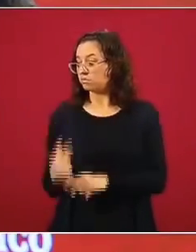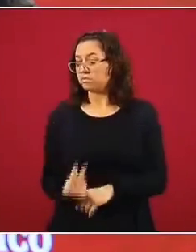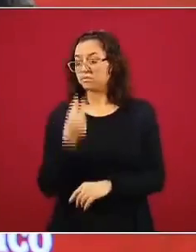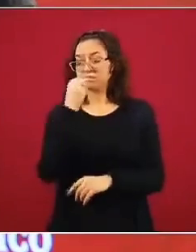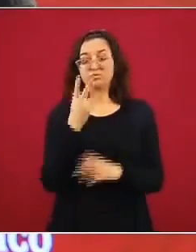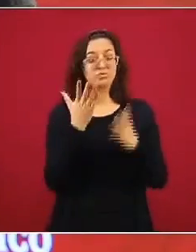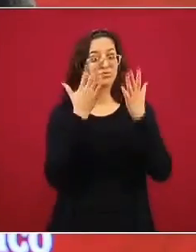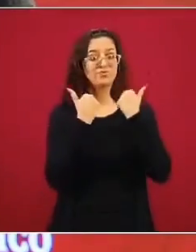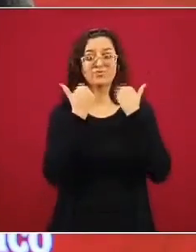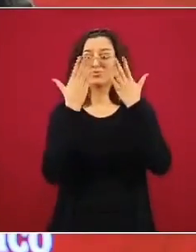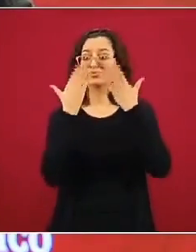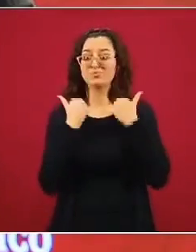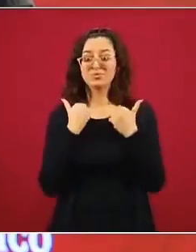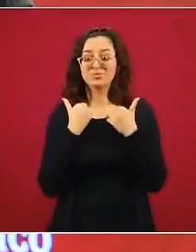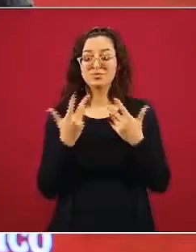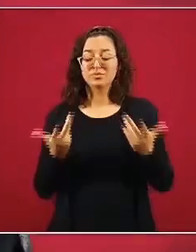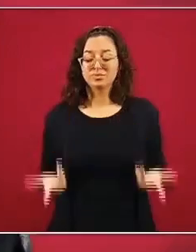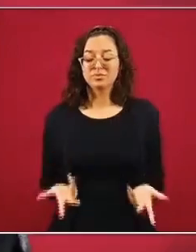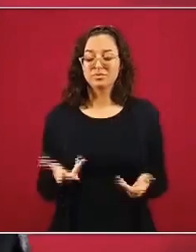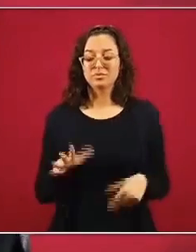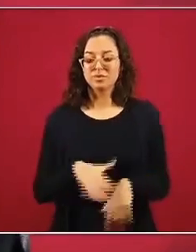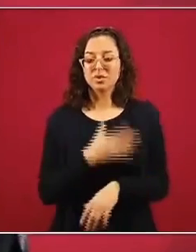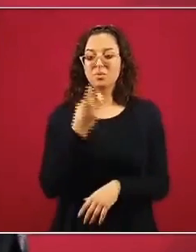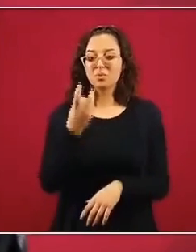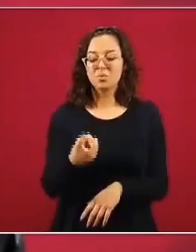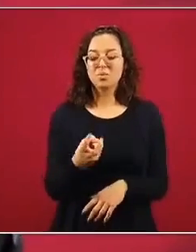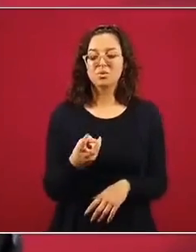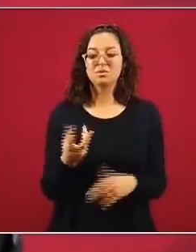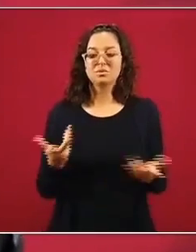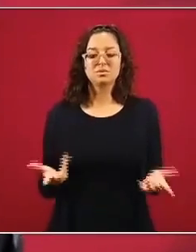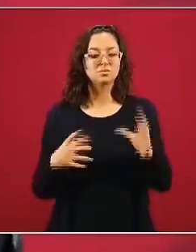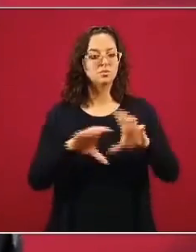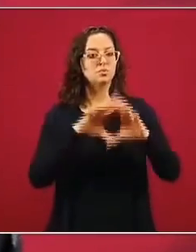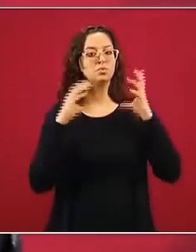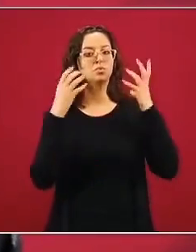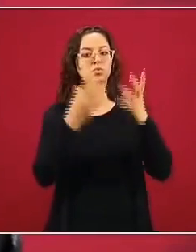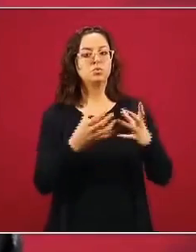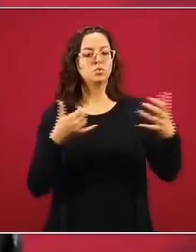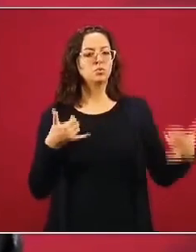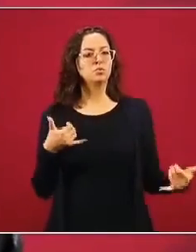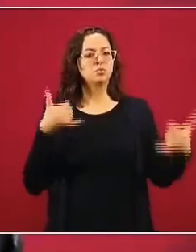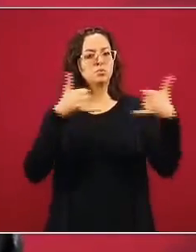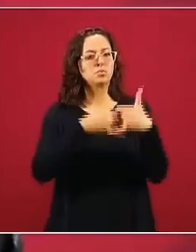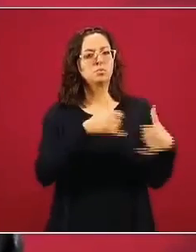que tenía que ver con el recorte de la producción petrolera en el mundo,